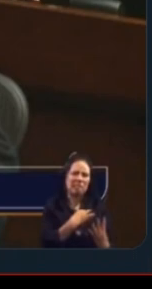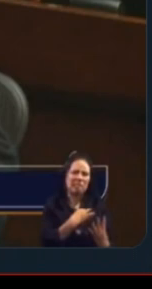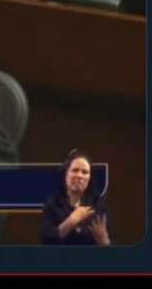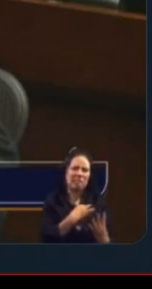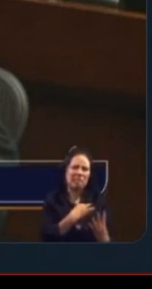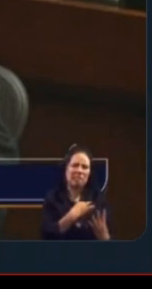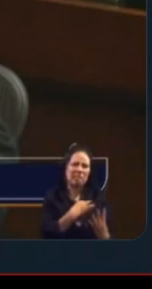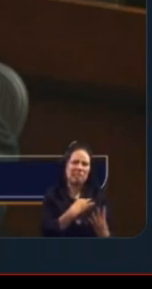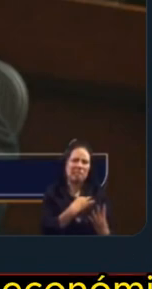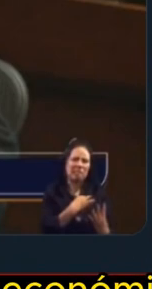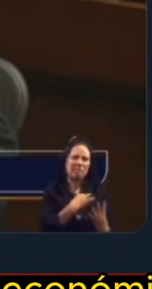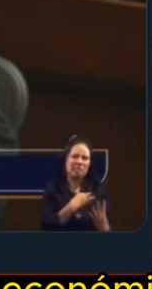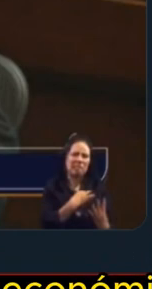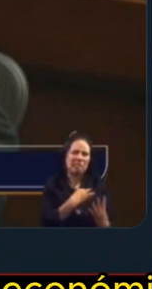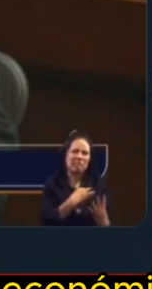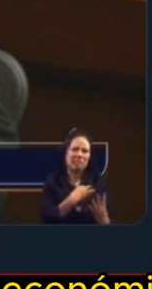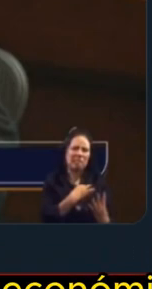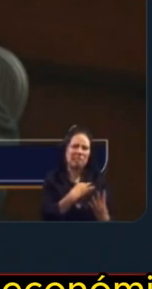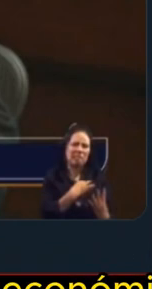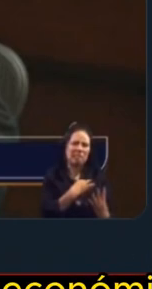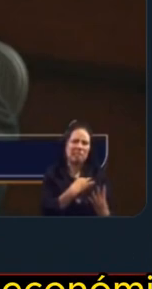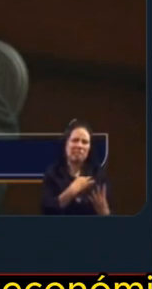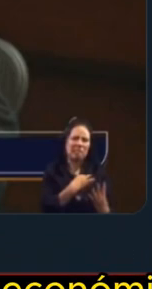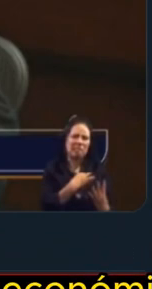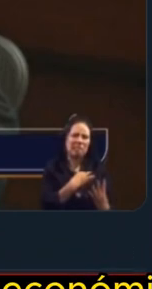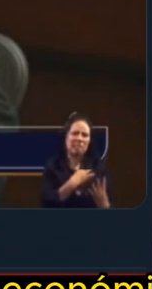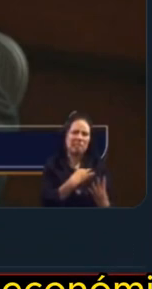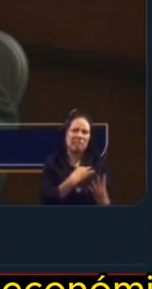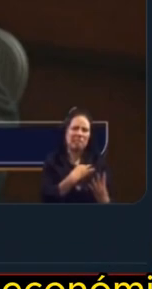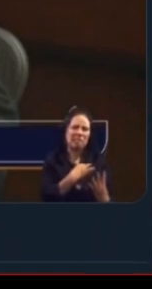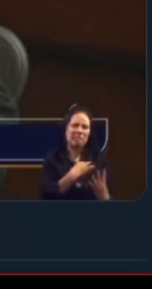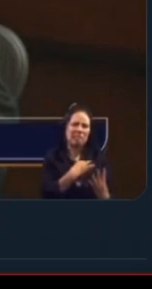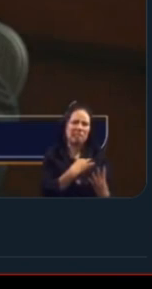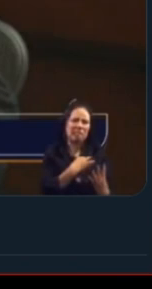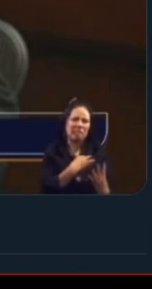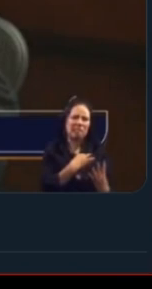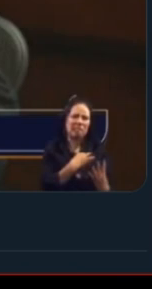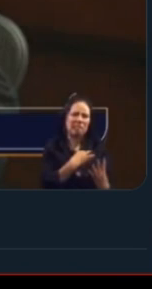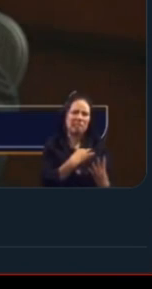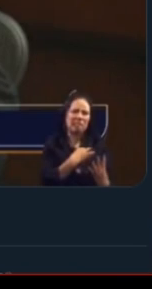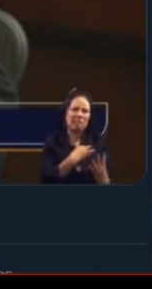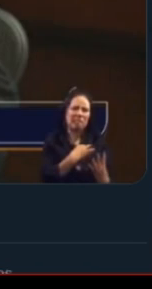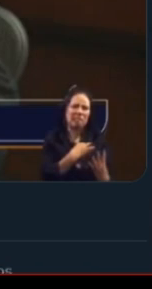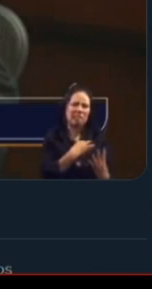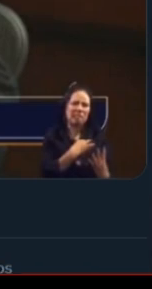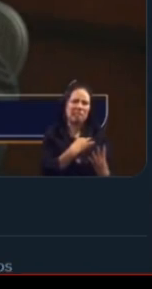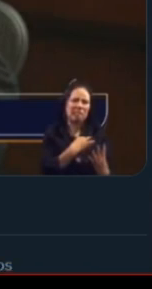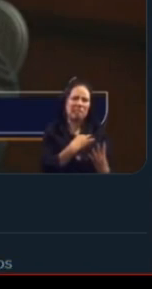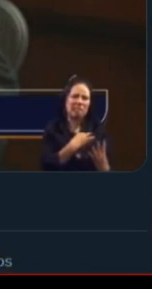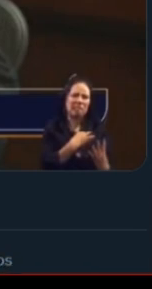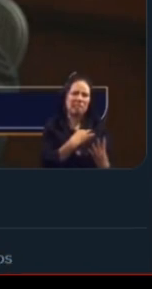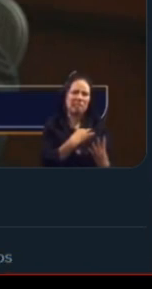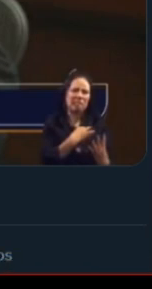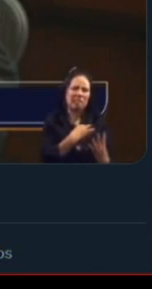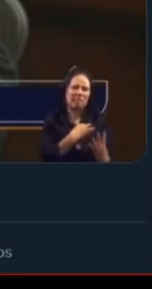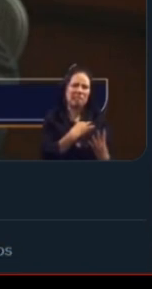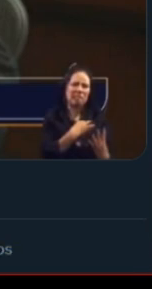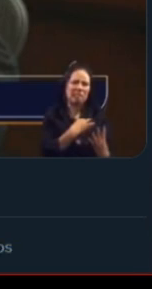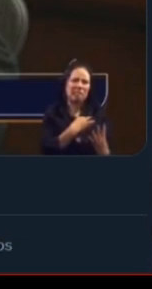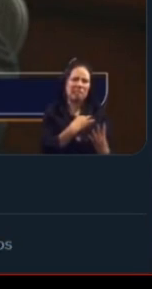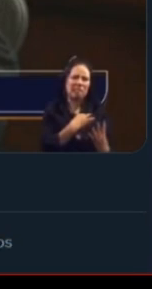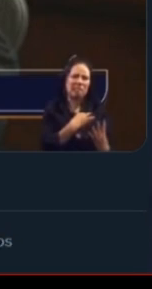un comercio o una industria nosotros defendemos el crecimiento económico como medio no como fin para superar la pobreza